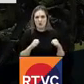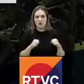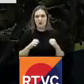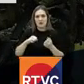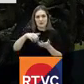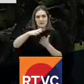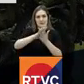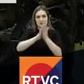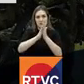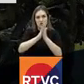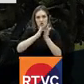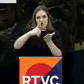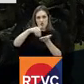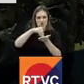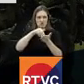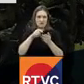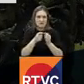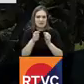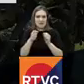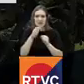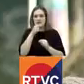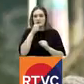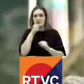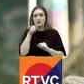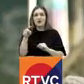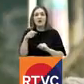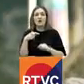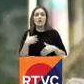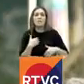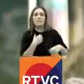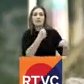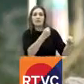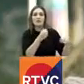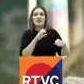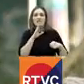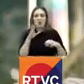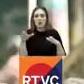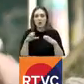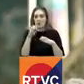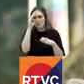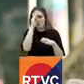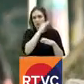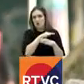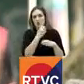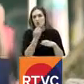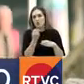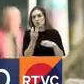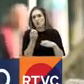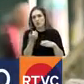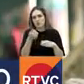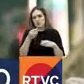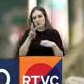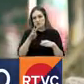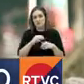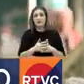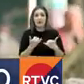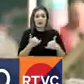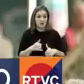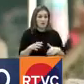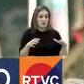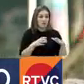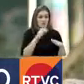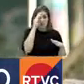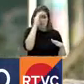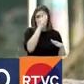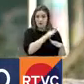a un soldado del batallón de Policía Militar número 13. Hacemos la búsqueda en conjunto con el Ejército. Actualmente estamos